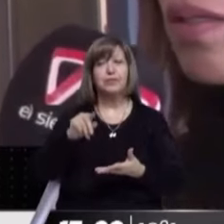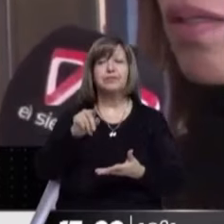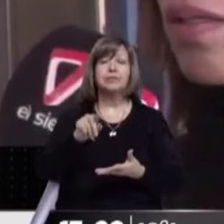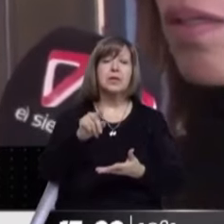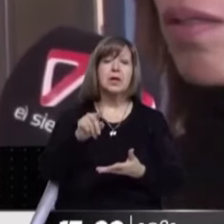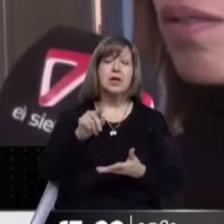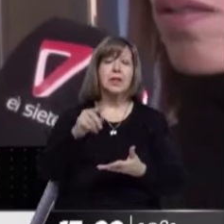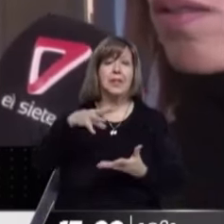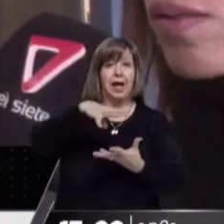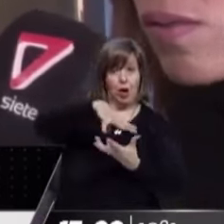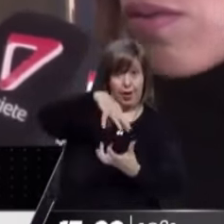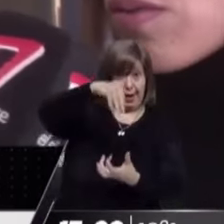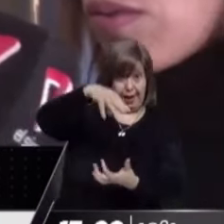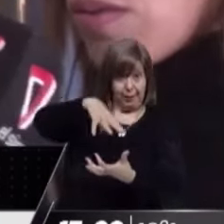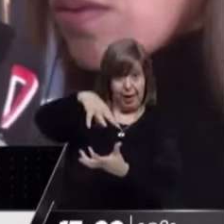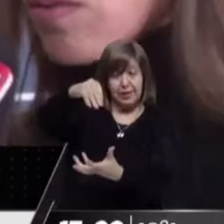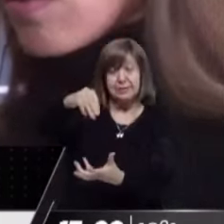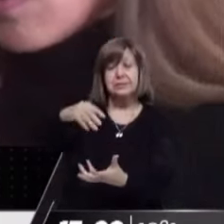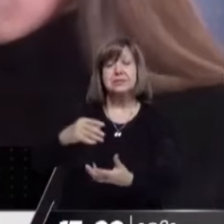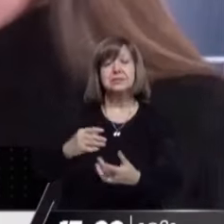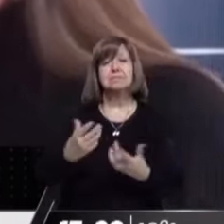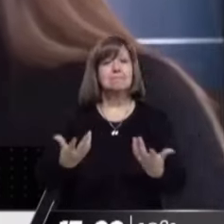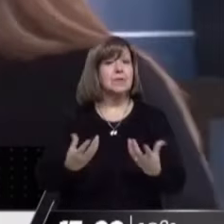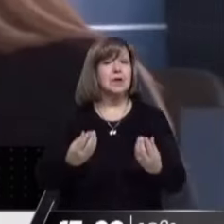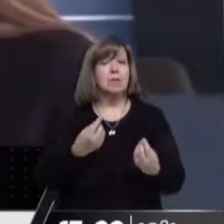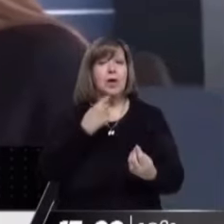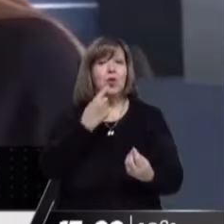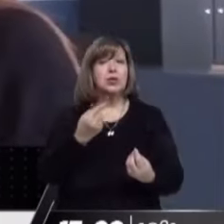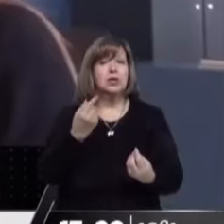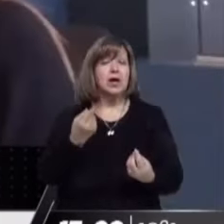es la situación psicológica y física de los rugbyers hoy. ¿Cómo están ellos?